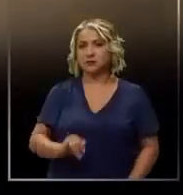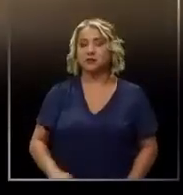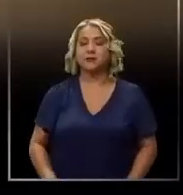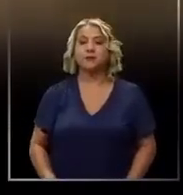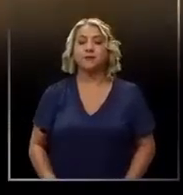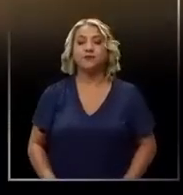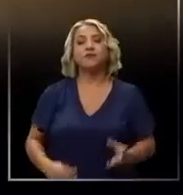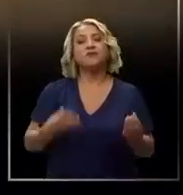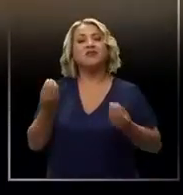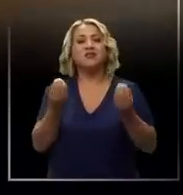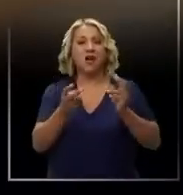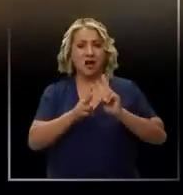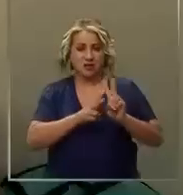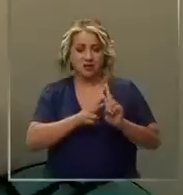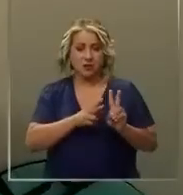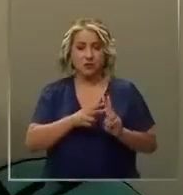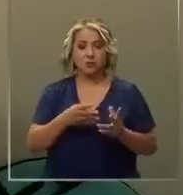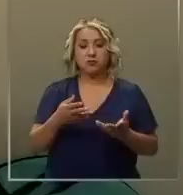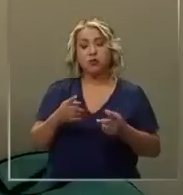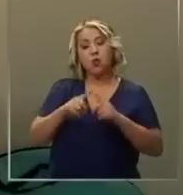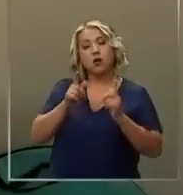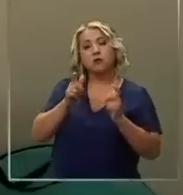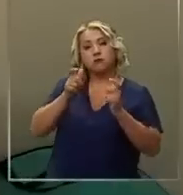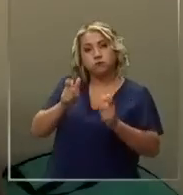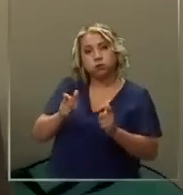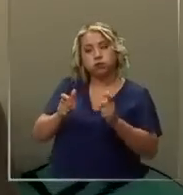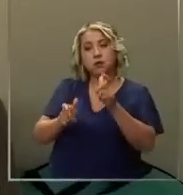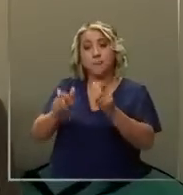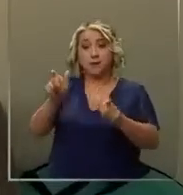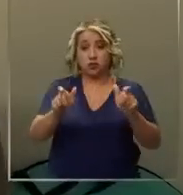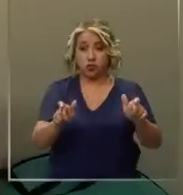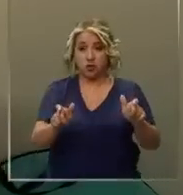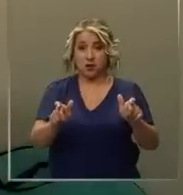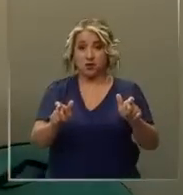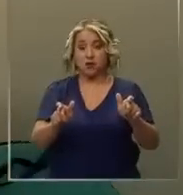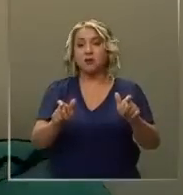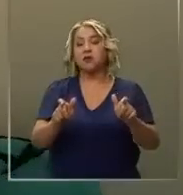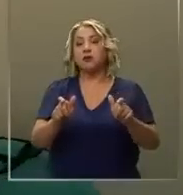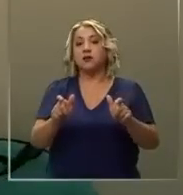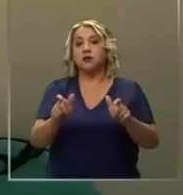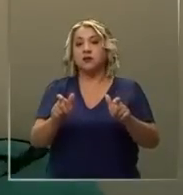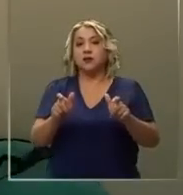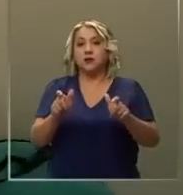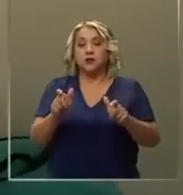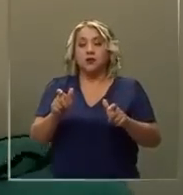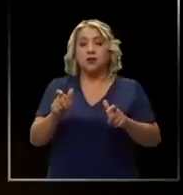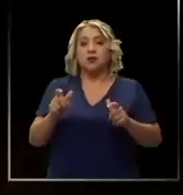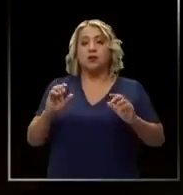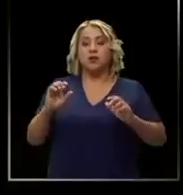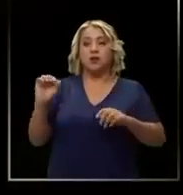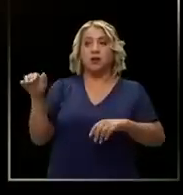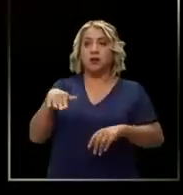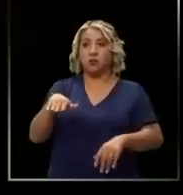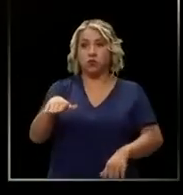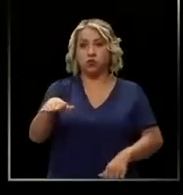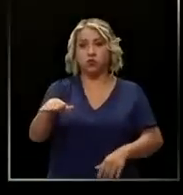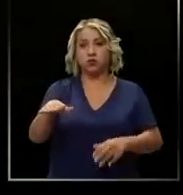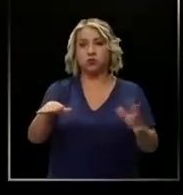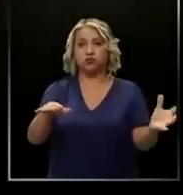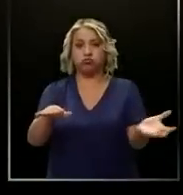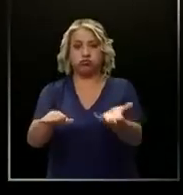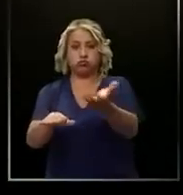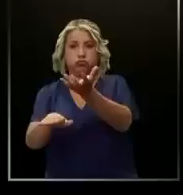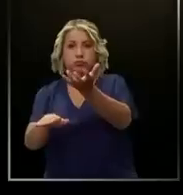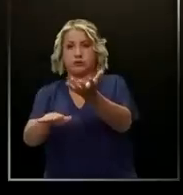Lo que hicimos fue poner al resguardo a ciertas personas en las máquinas, considerando el avance del fuego.